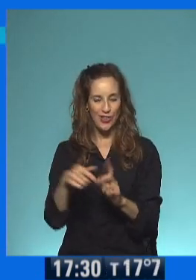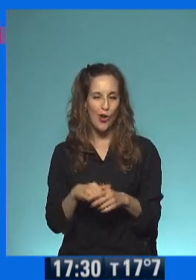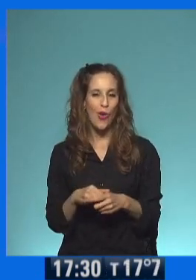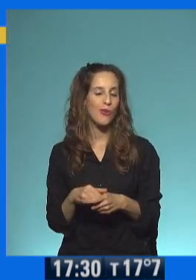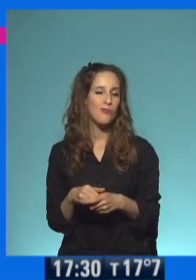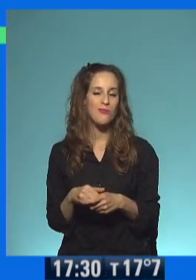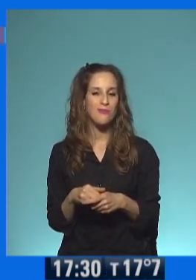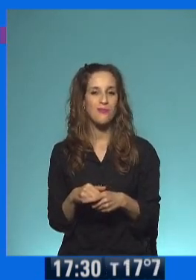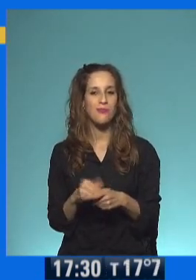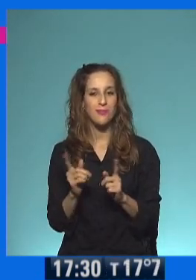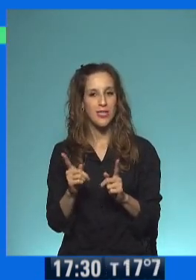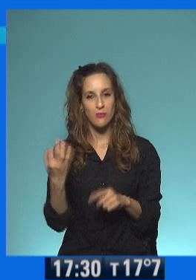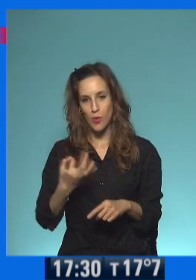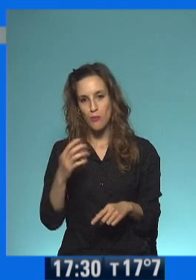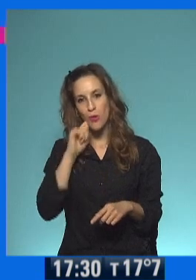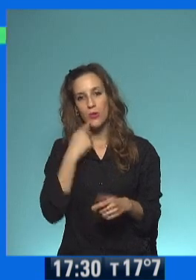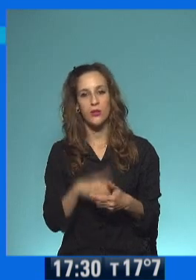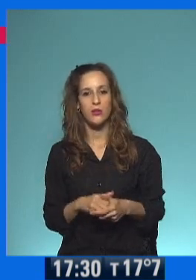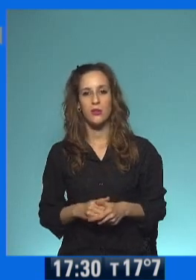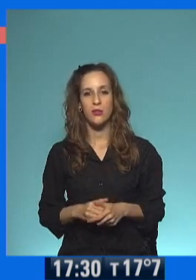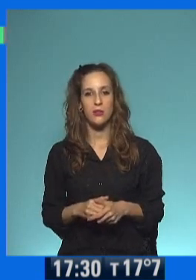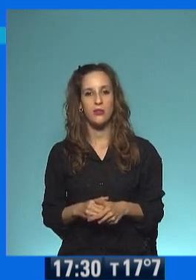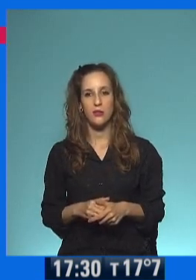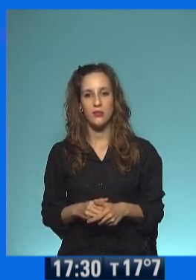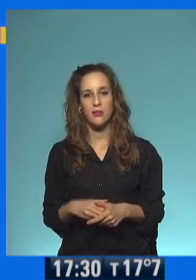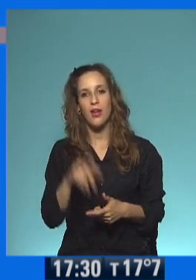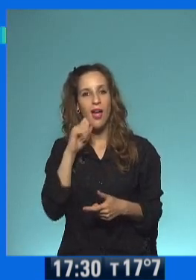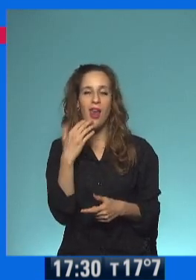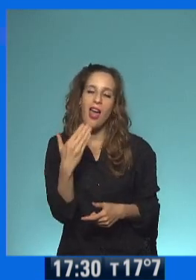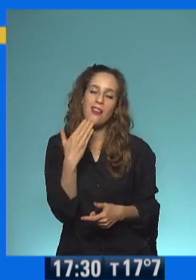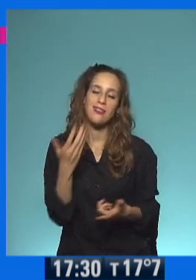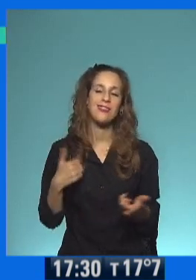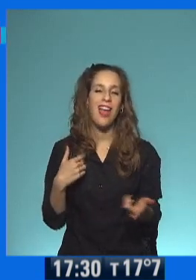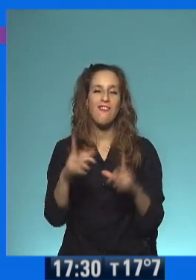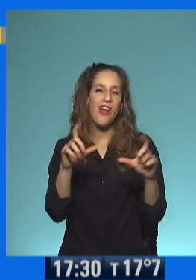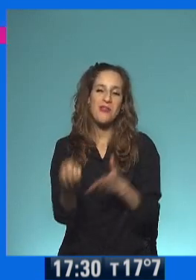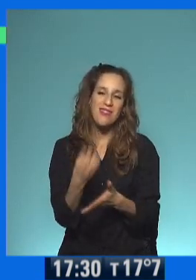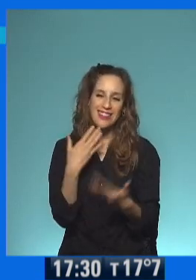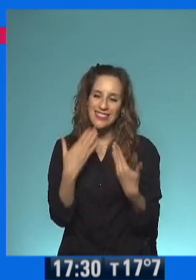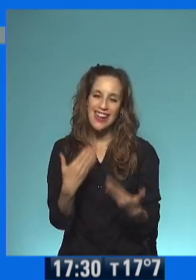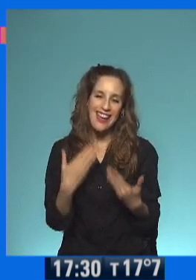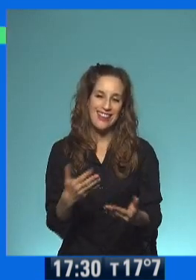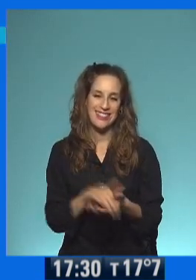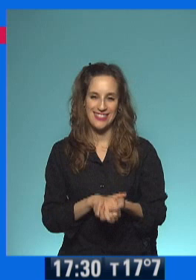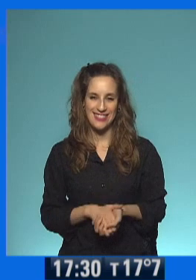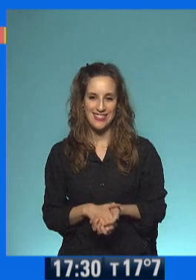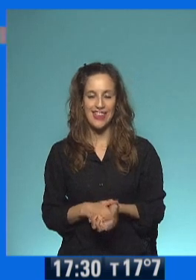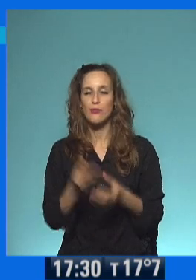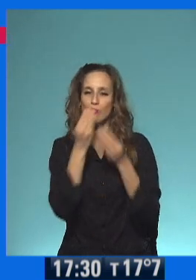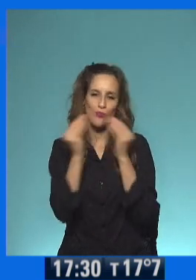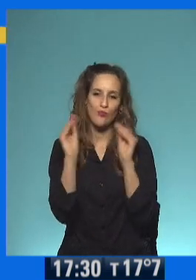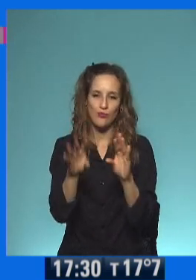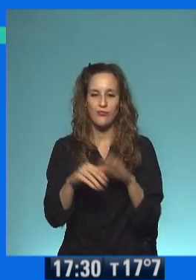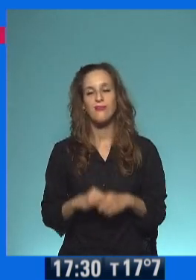asomando hermoso, sobre el barbijo, señor. Hermoso. Muchas gracias por compartirnos. Qué Muchas bueno. gracias, Azucena. Te mandamos un